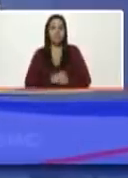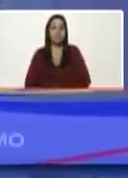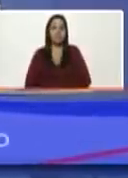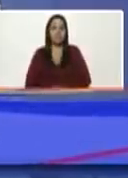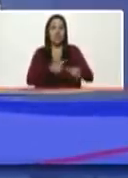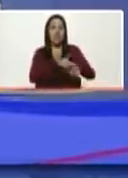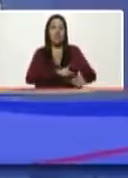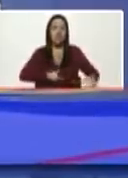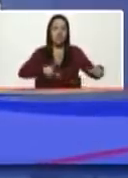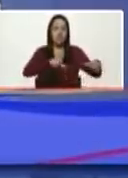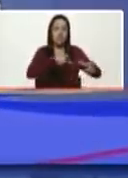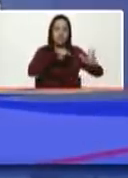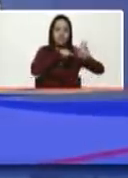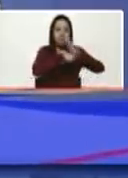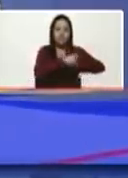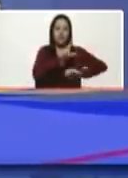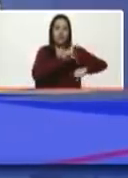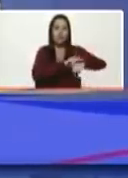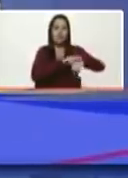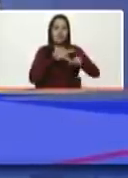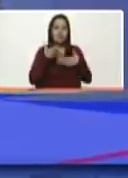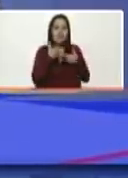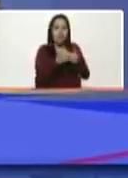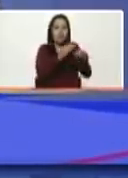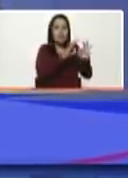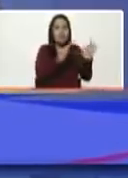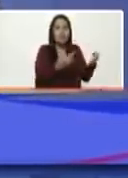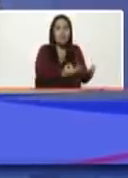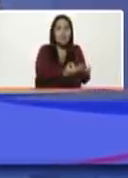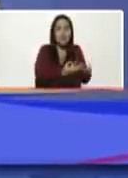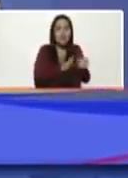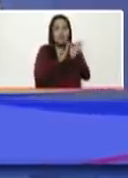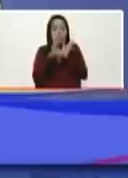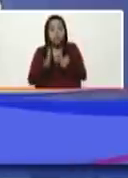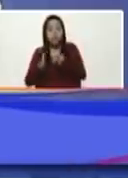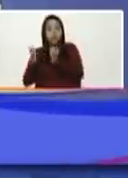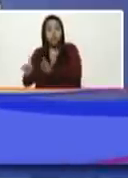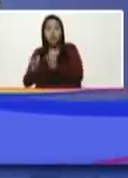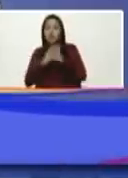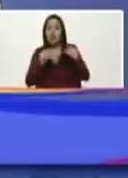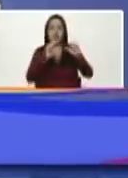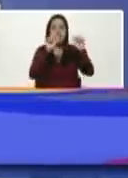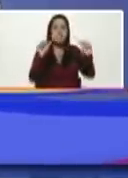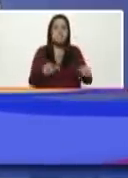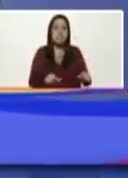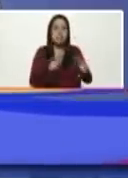familia, los policlínicos y todo el sistema público de salud cubana.